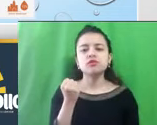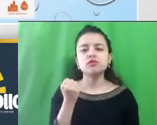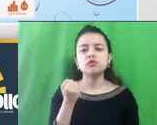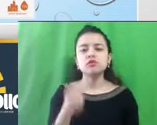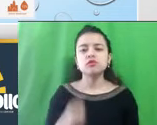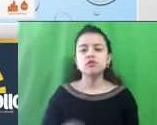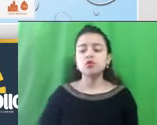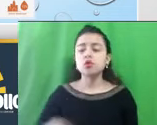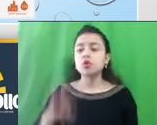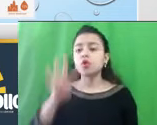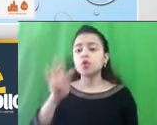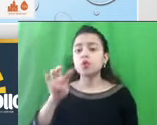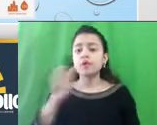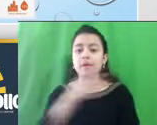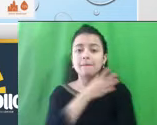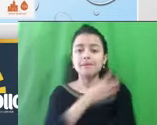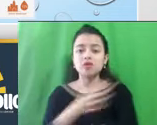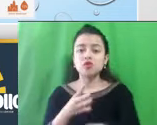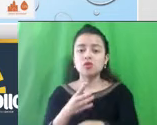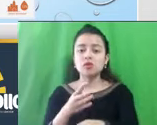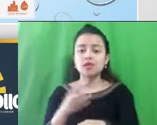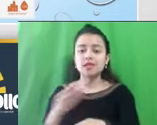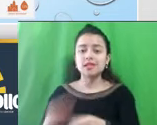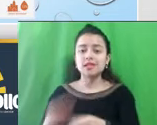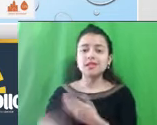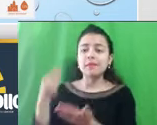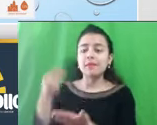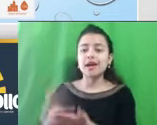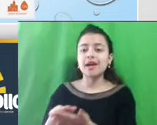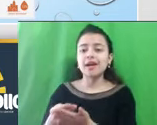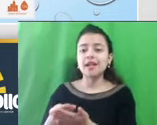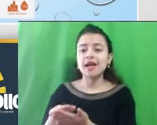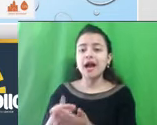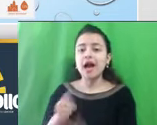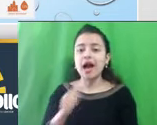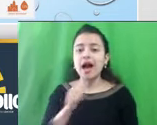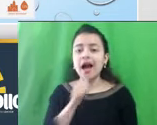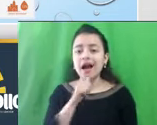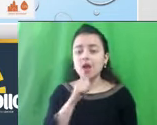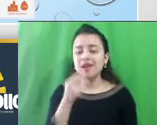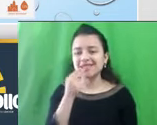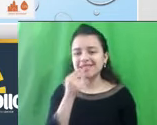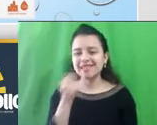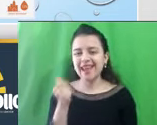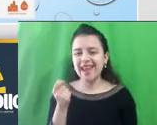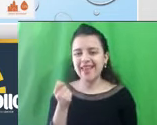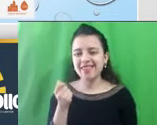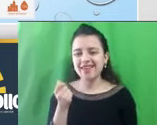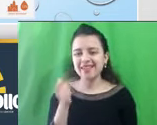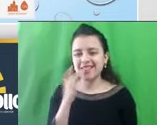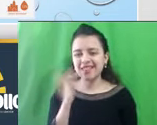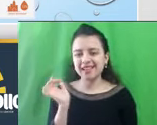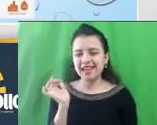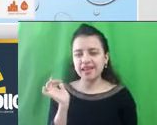9.750.000 pesos se irían en agua salada. Y 250.000 pesos se irían en agua